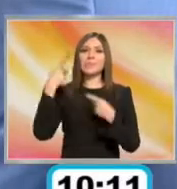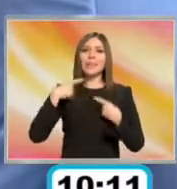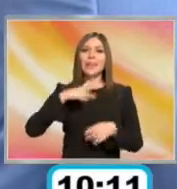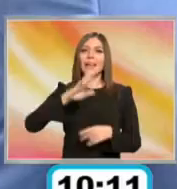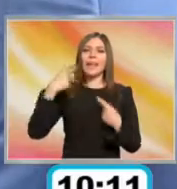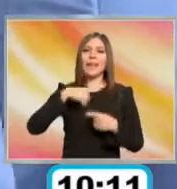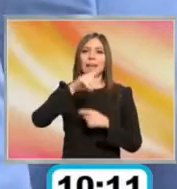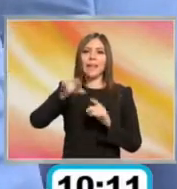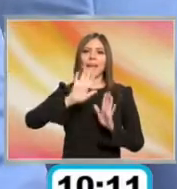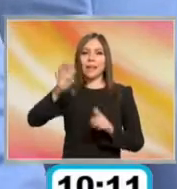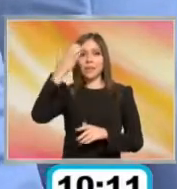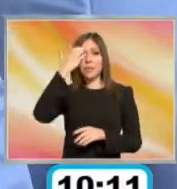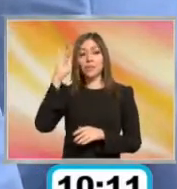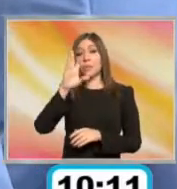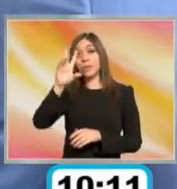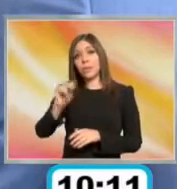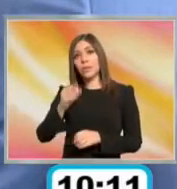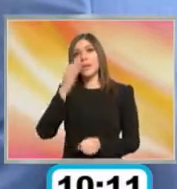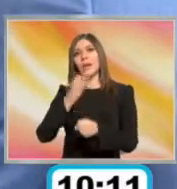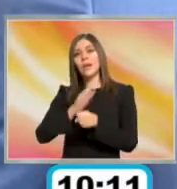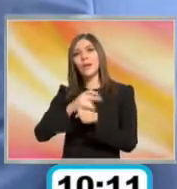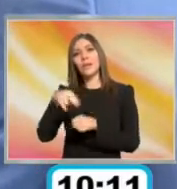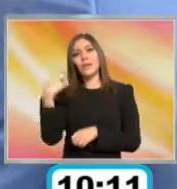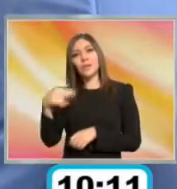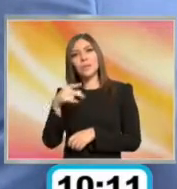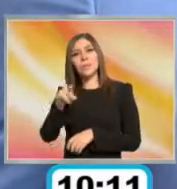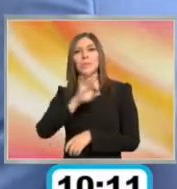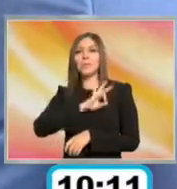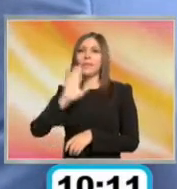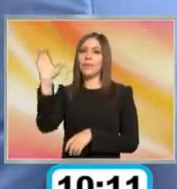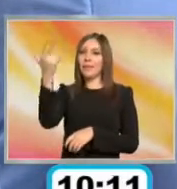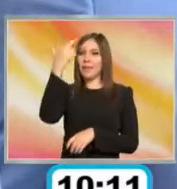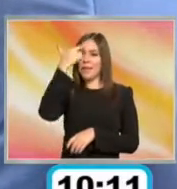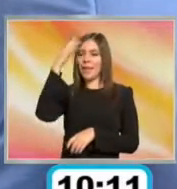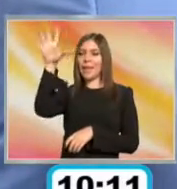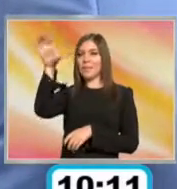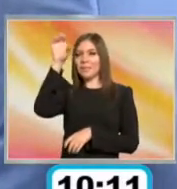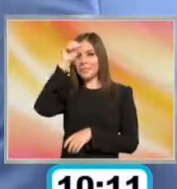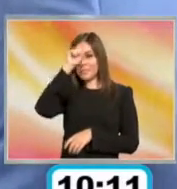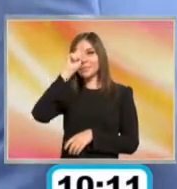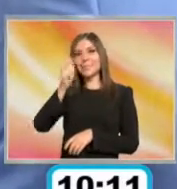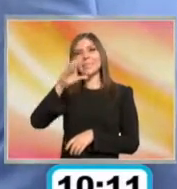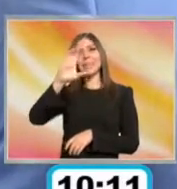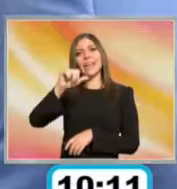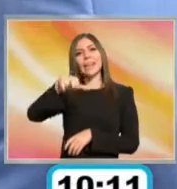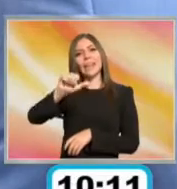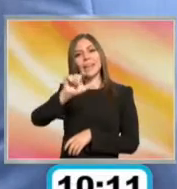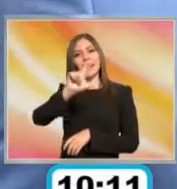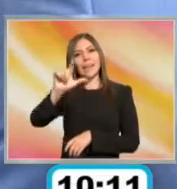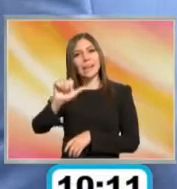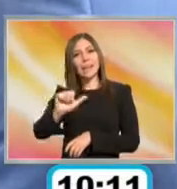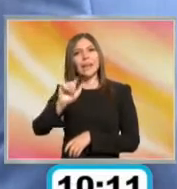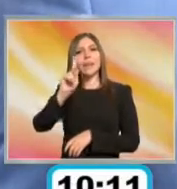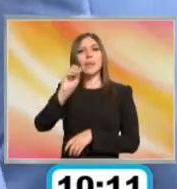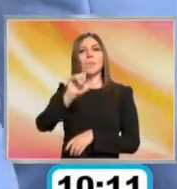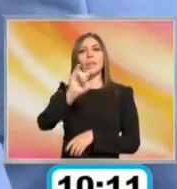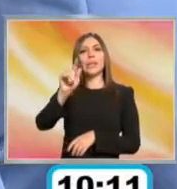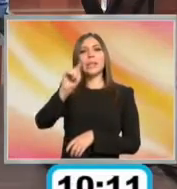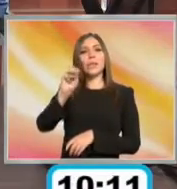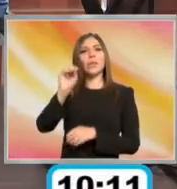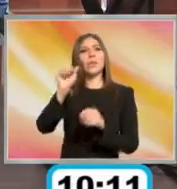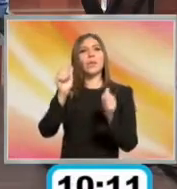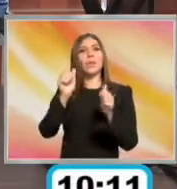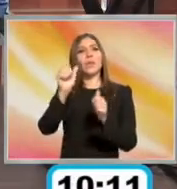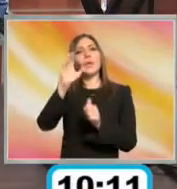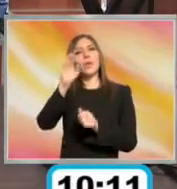gente ya conoce y la que no, pues ahorita que le digamos el nombre a lo mejor va a recordar lo que es La Canalla, Pollito con Papas. Pollito con